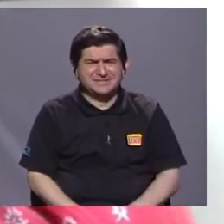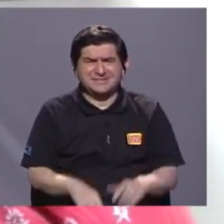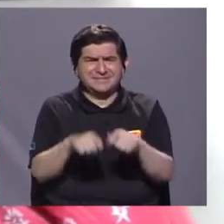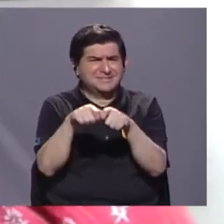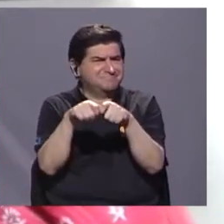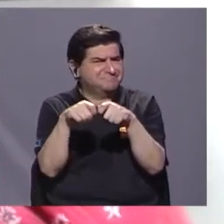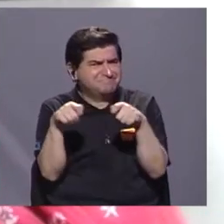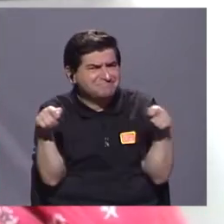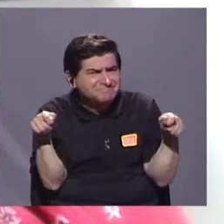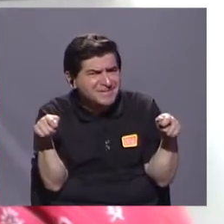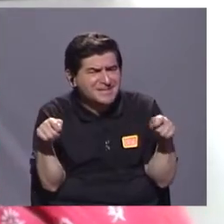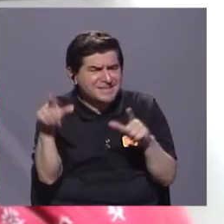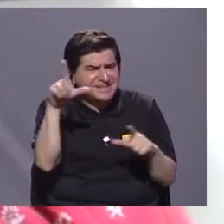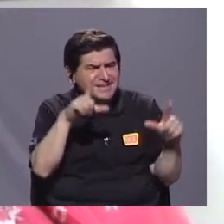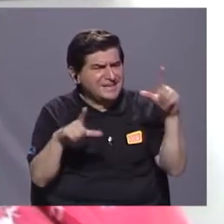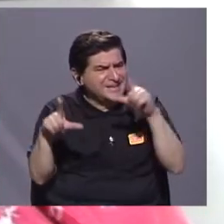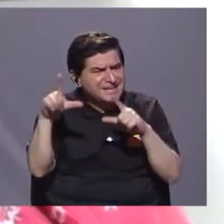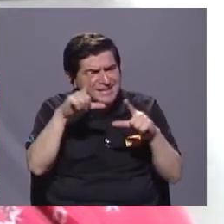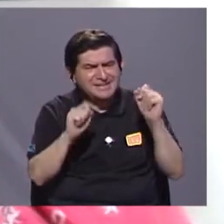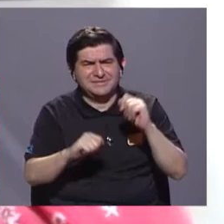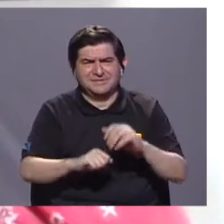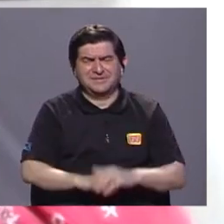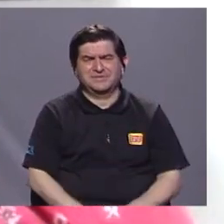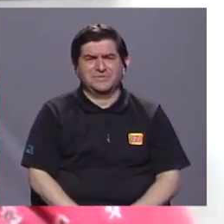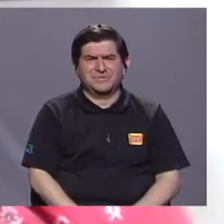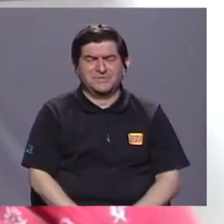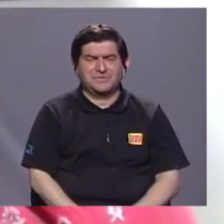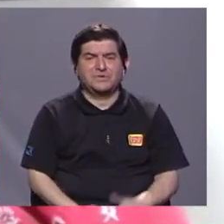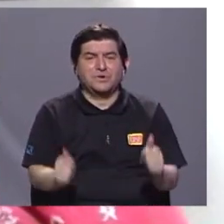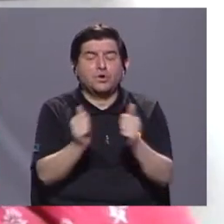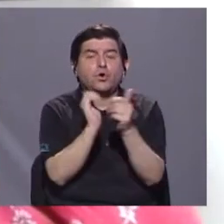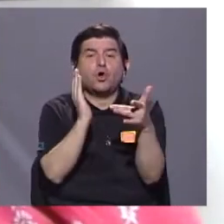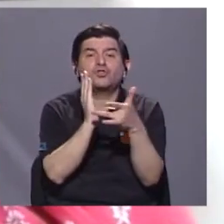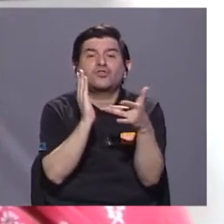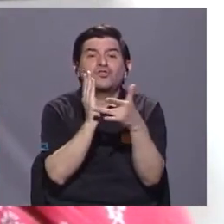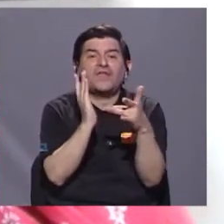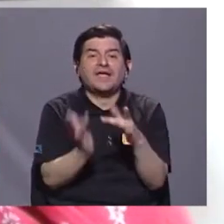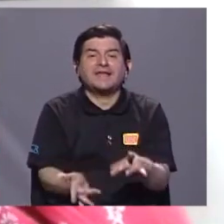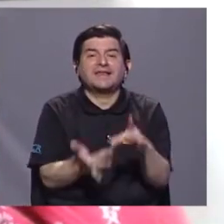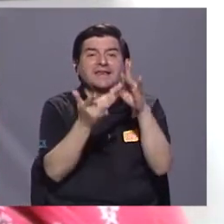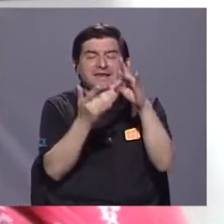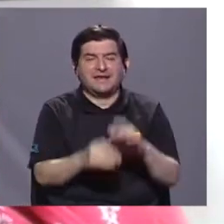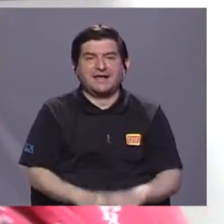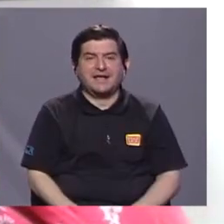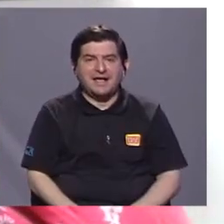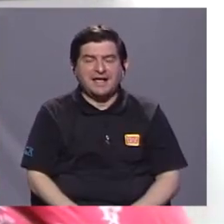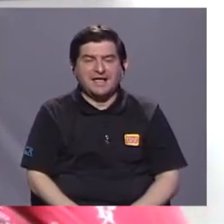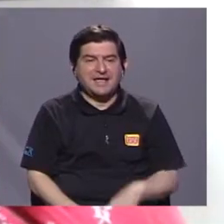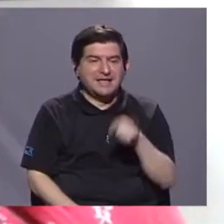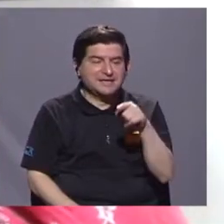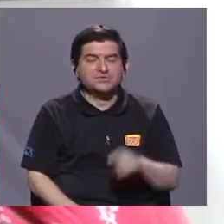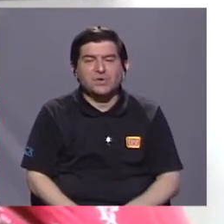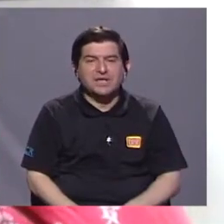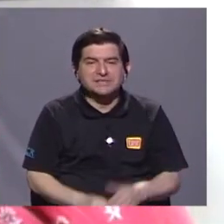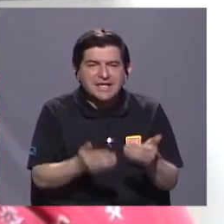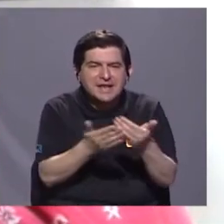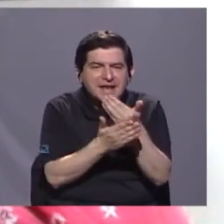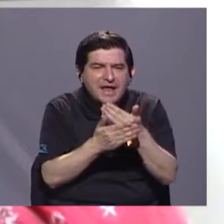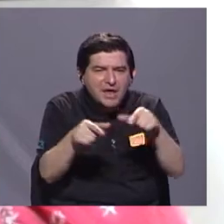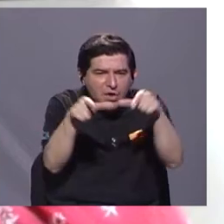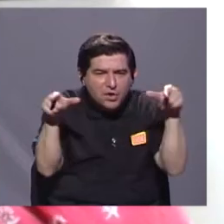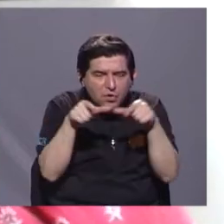en el laboratorio y se miden con una técnica en especiales que se llaman neutralización en atrás yo lo que mido son